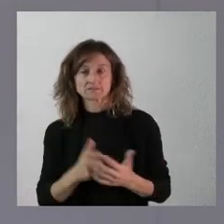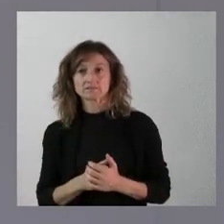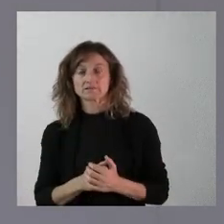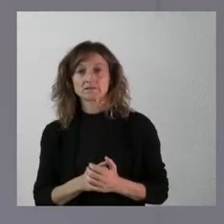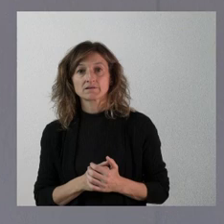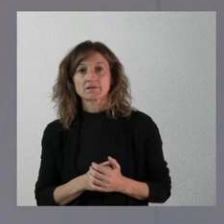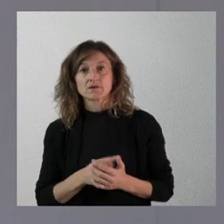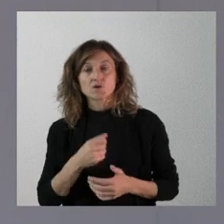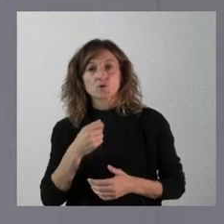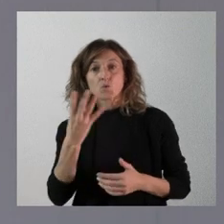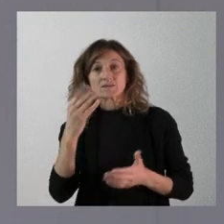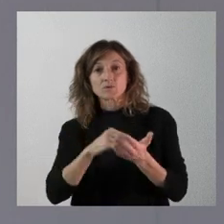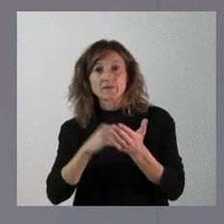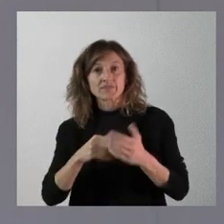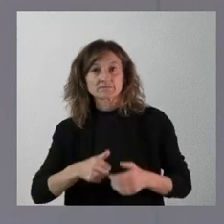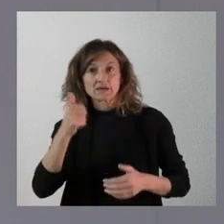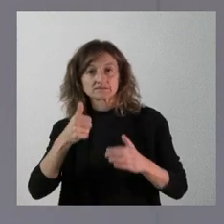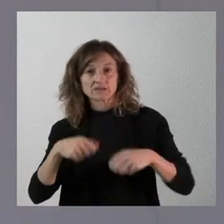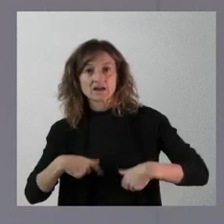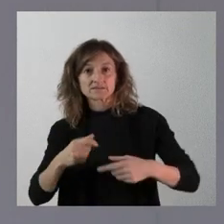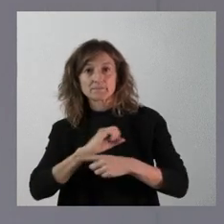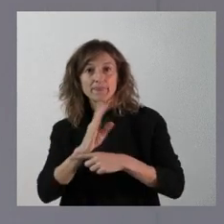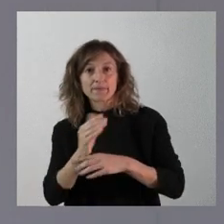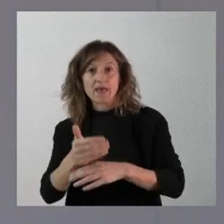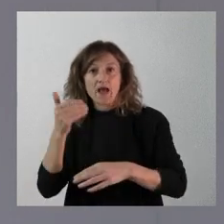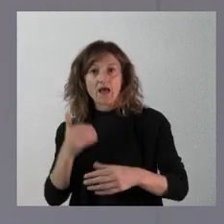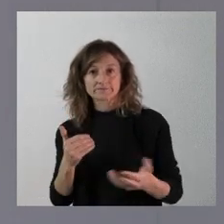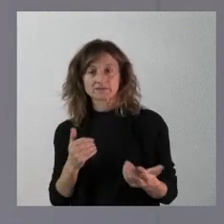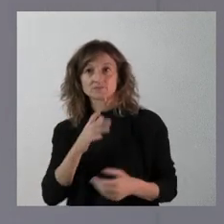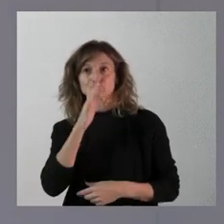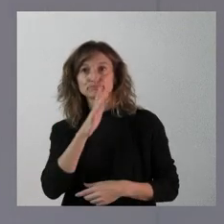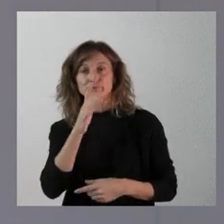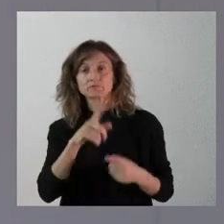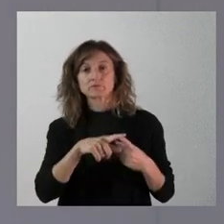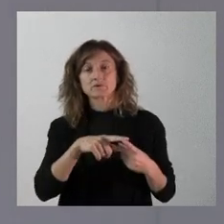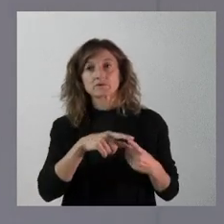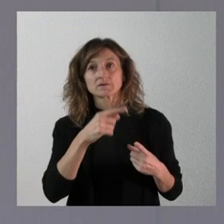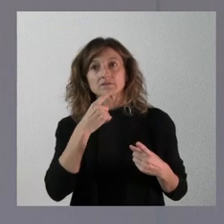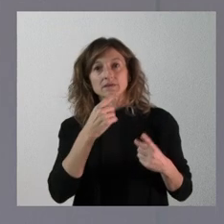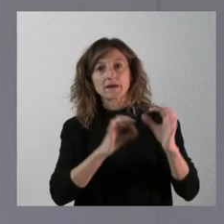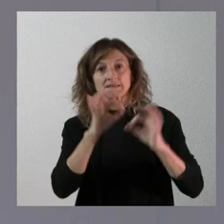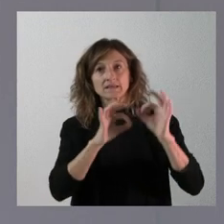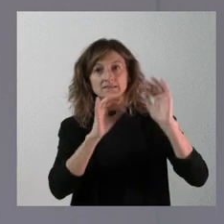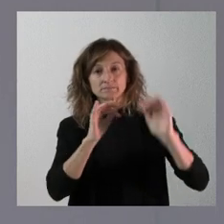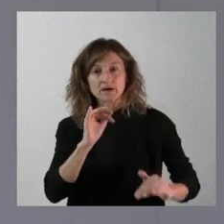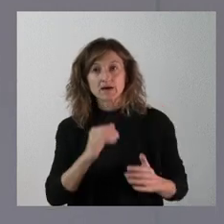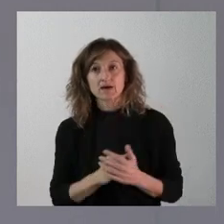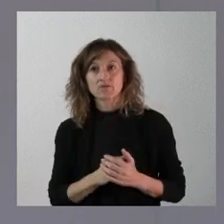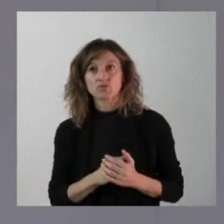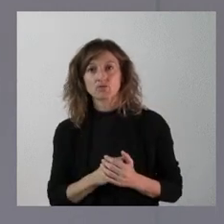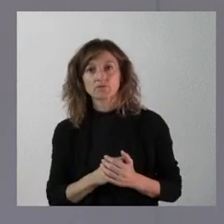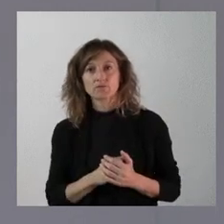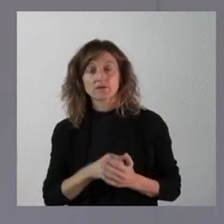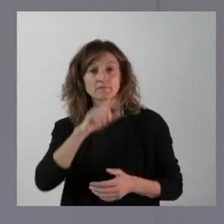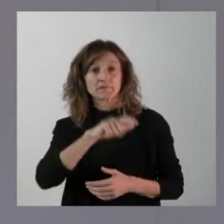costando en concreto cuatro veces más que antes de la pandemia fundamentalmente por los motivos porque los ingresos han bajado de una forma muy importante la gente